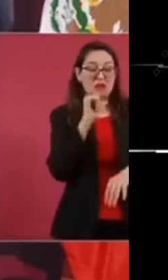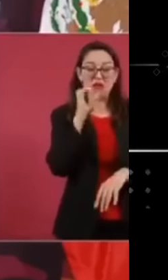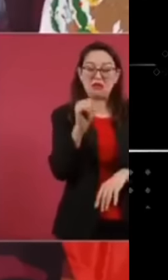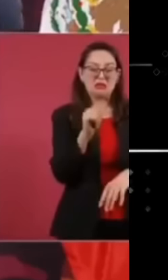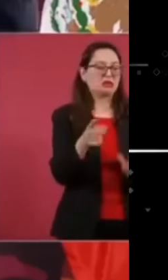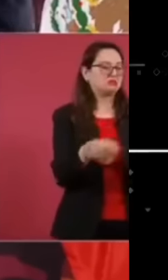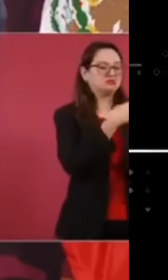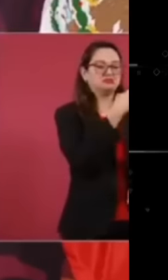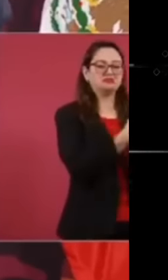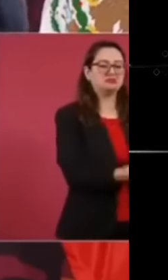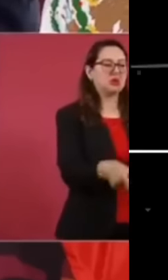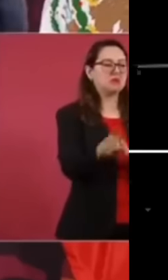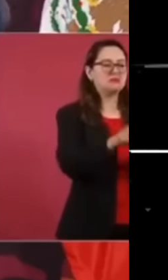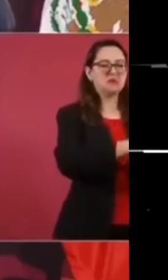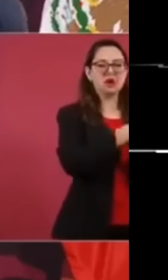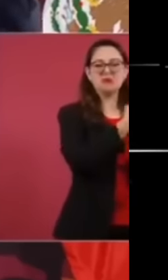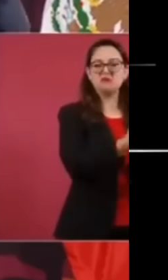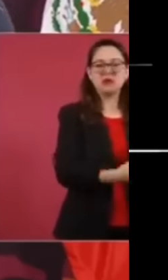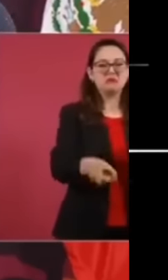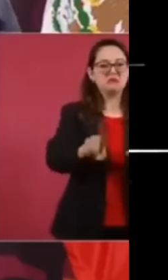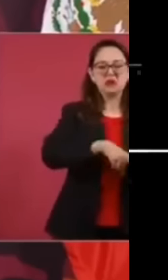y pantalla